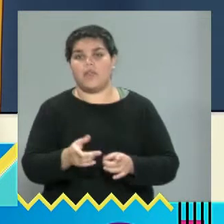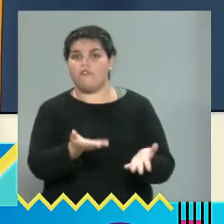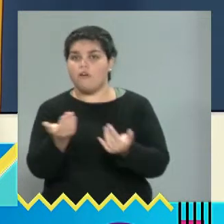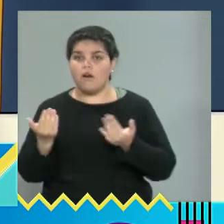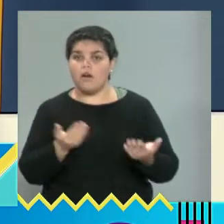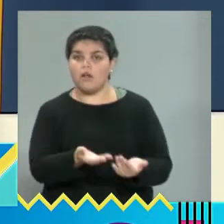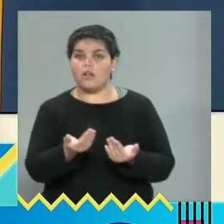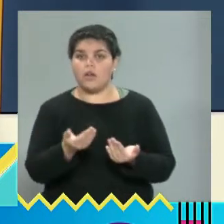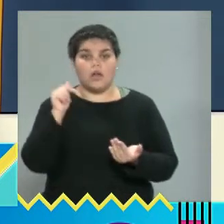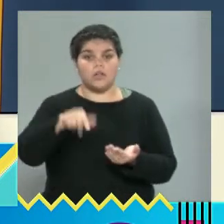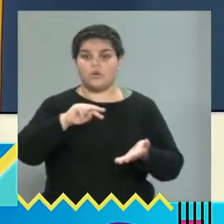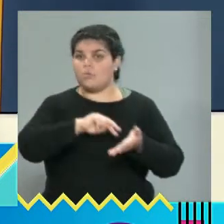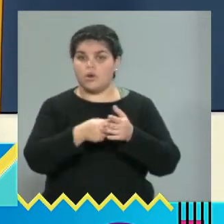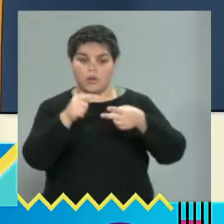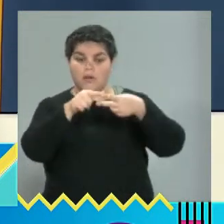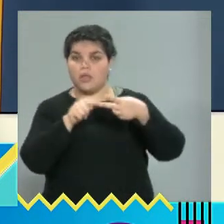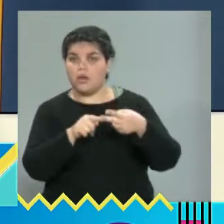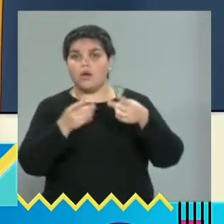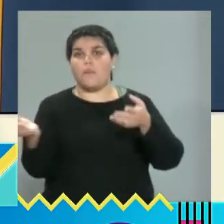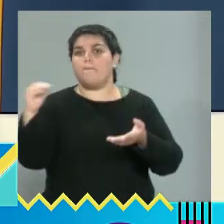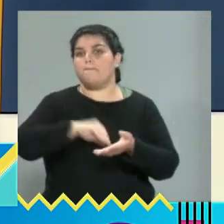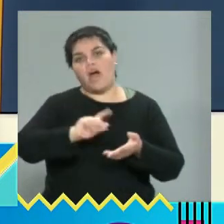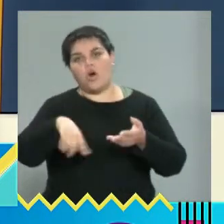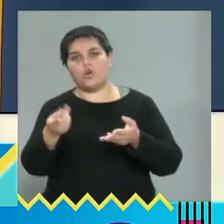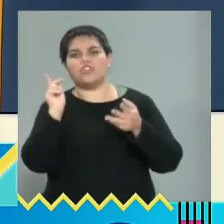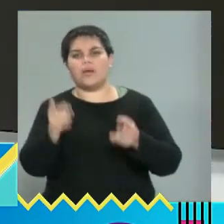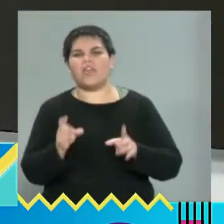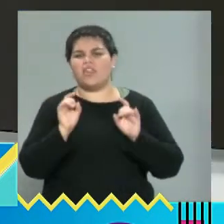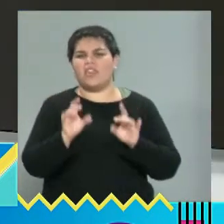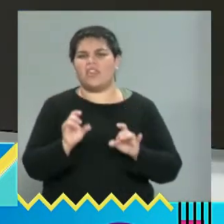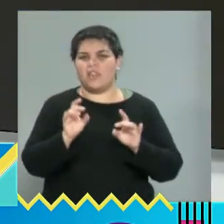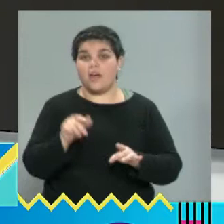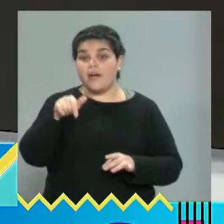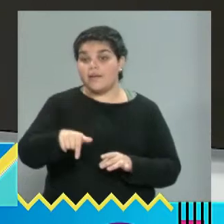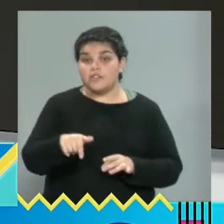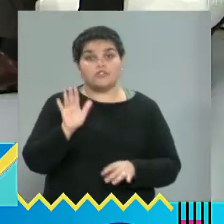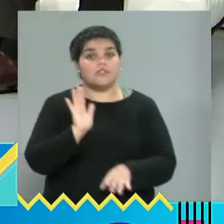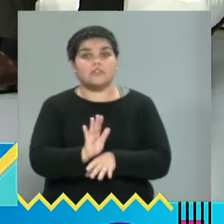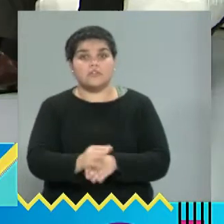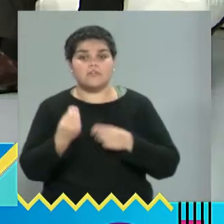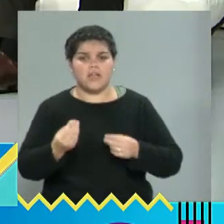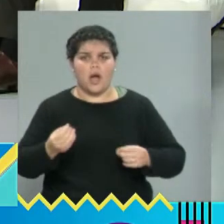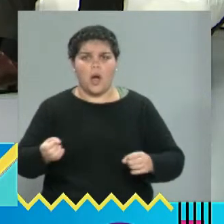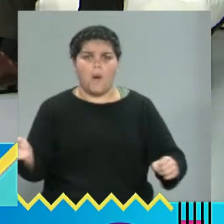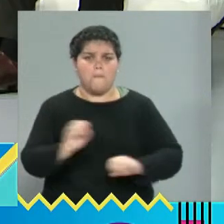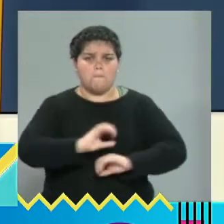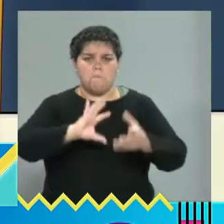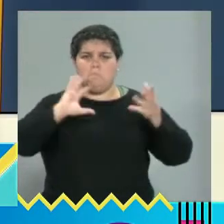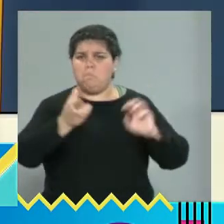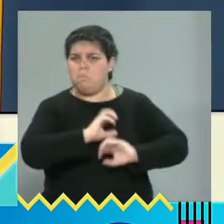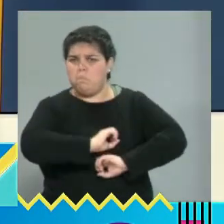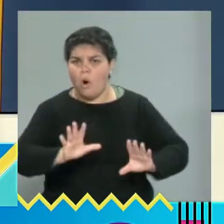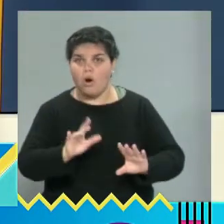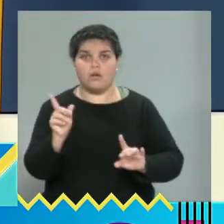problemas, superior a otro que lo hace un poquito más vulnerable, pero eso no significa que sea algo explosivo, es algo manejable.